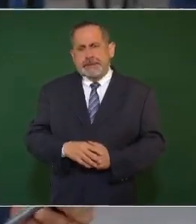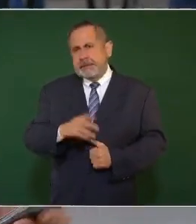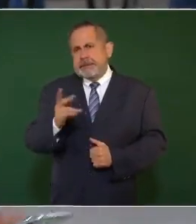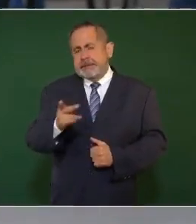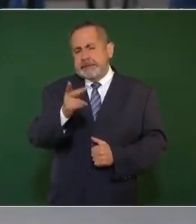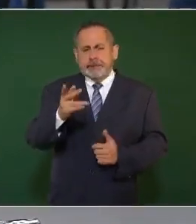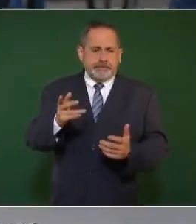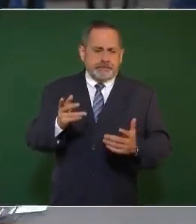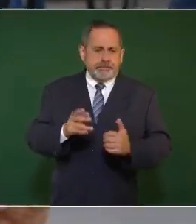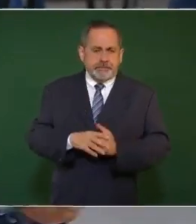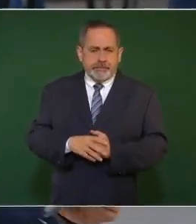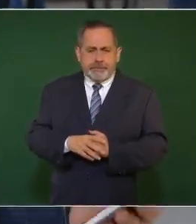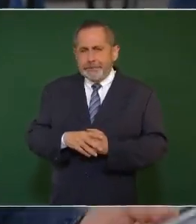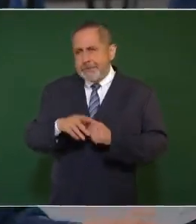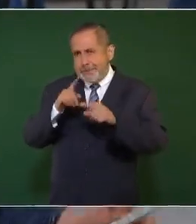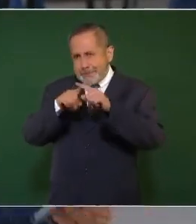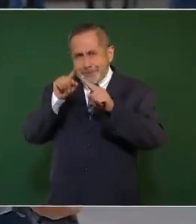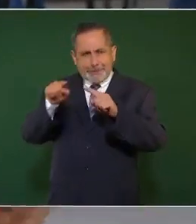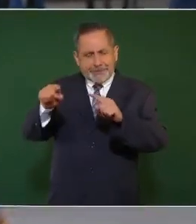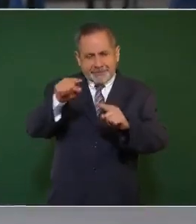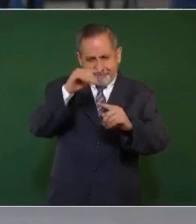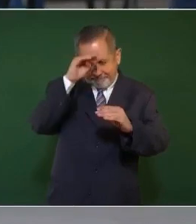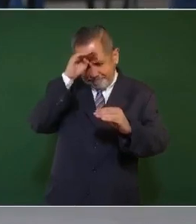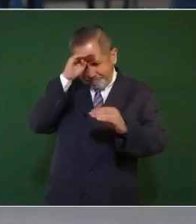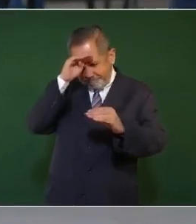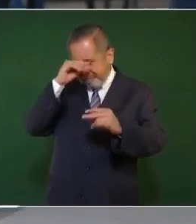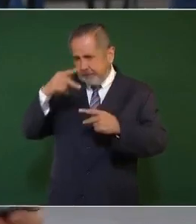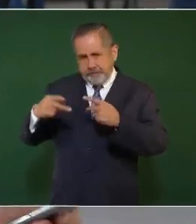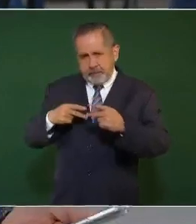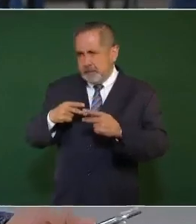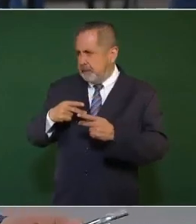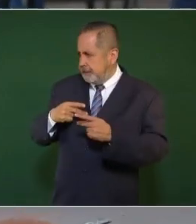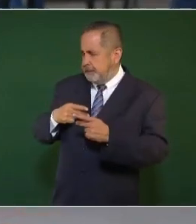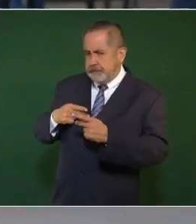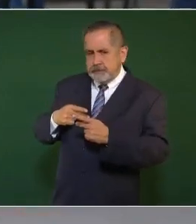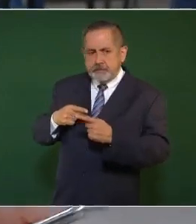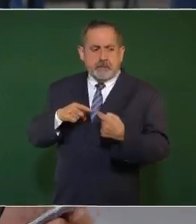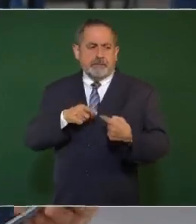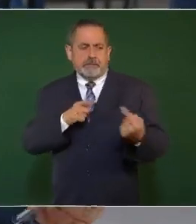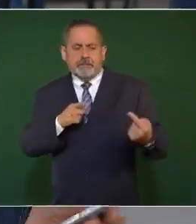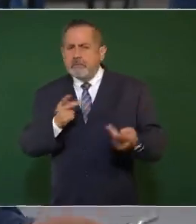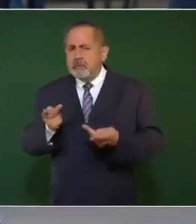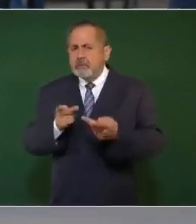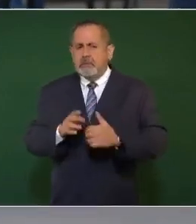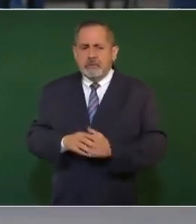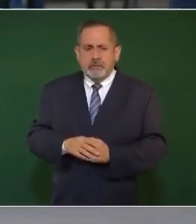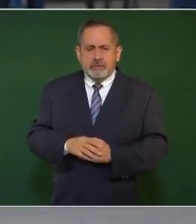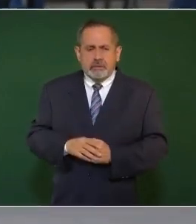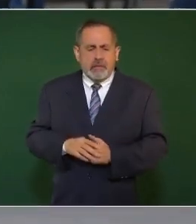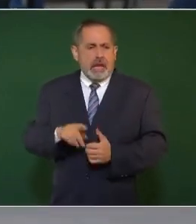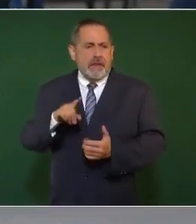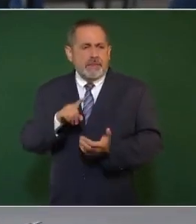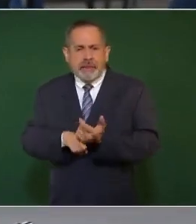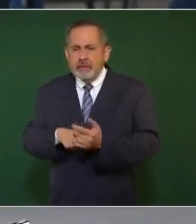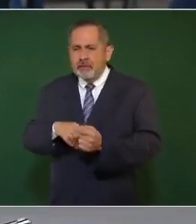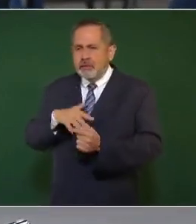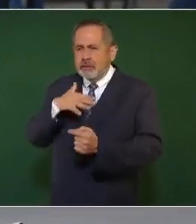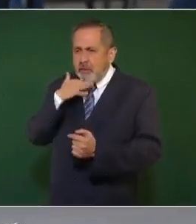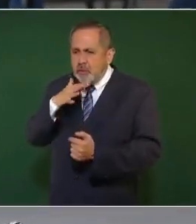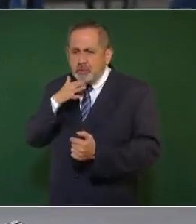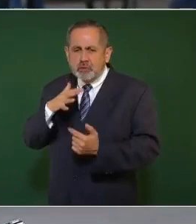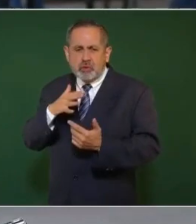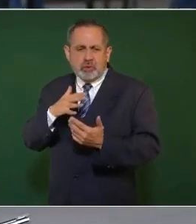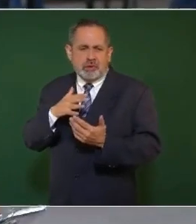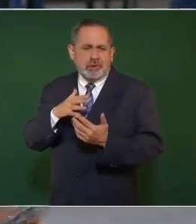que la hacen, digamos, en todos lados, tanto la gente como en este caso también sus opositores, ¿no? Que si hubo actos de corrupción,